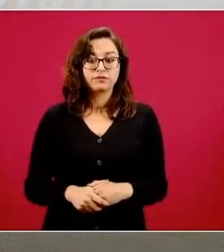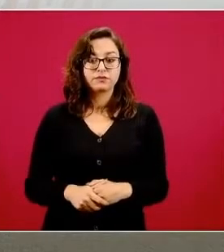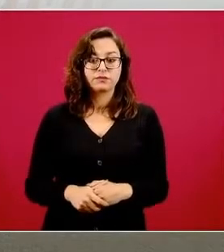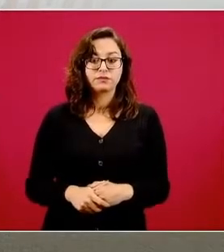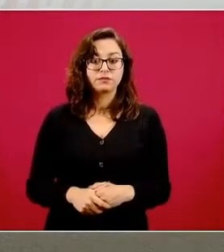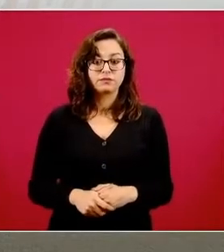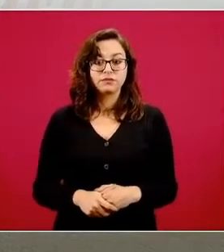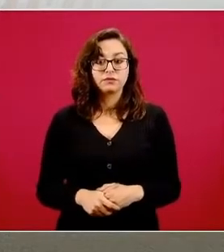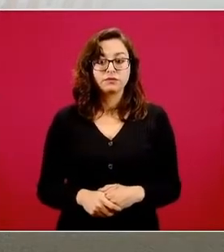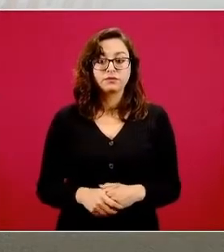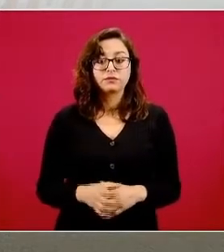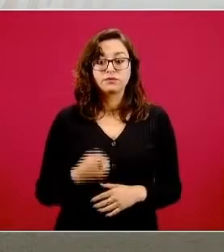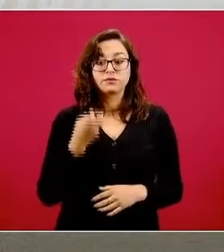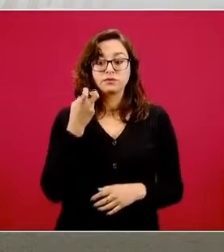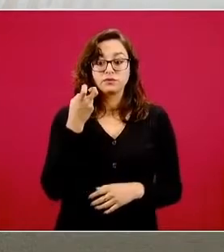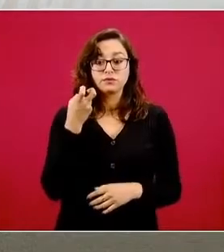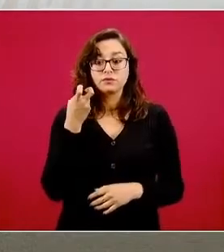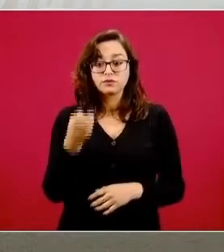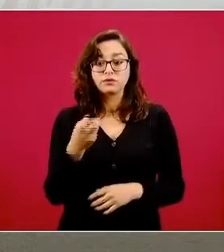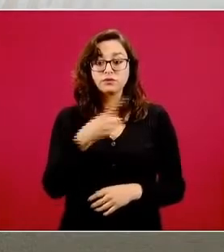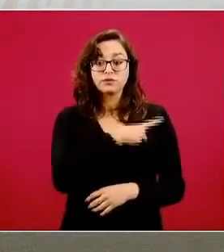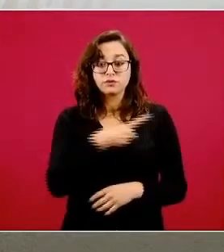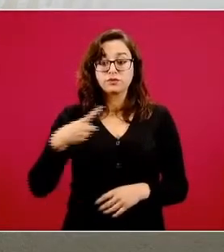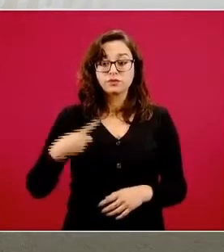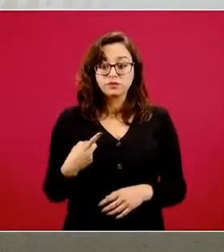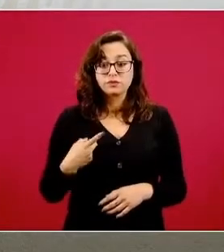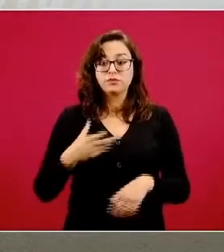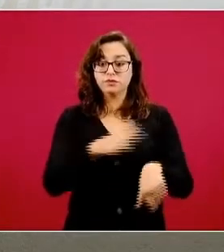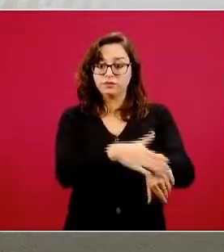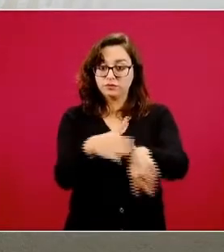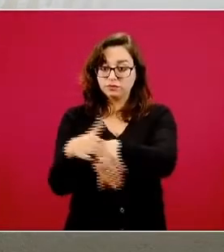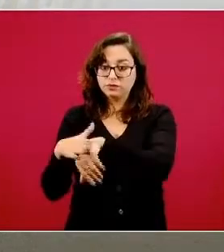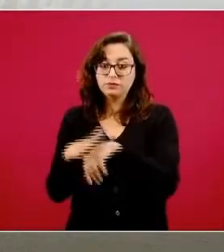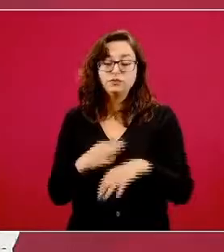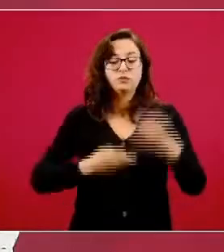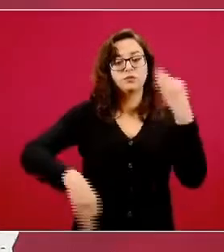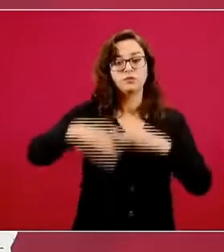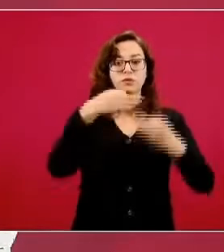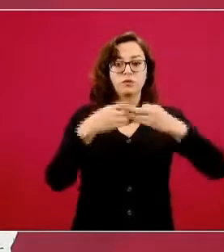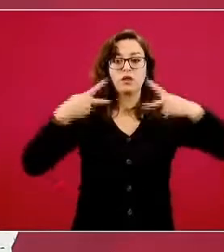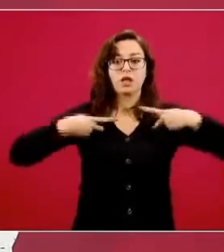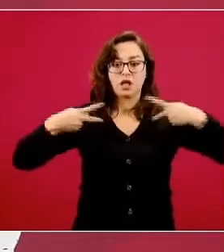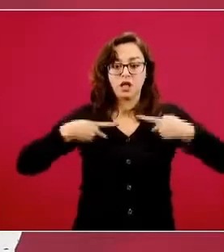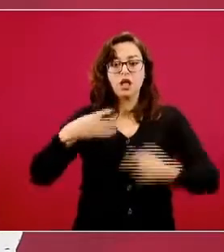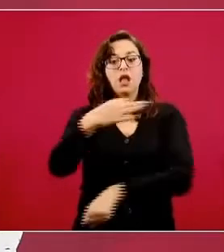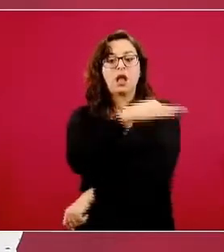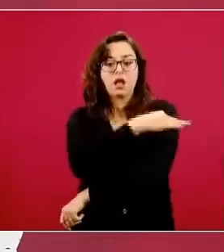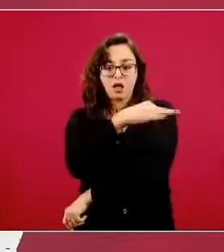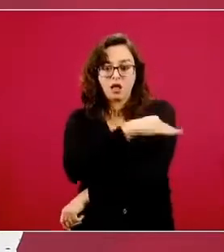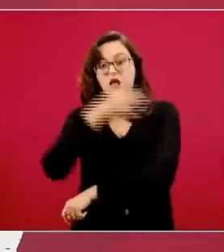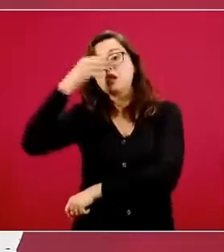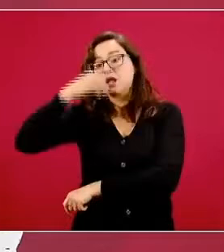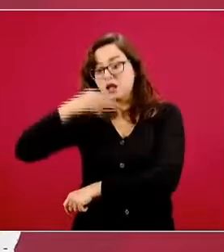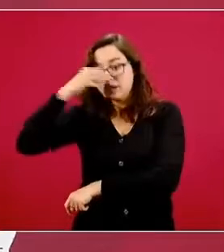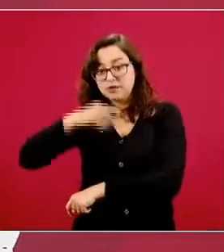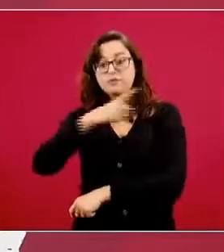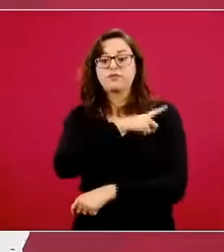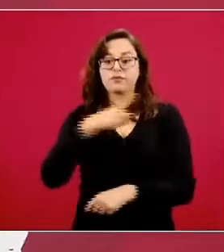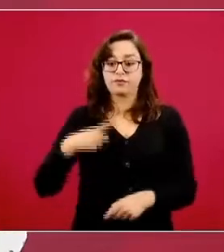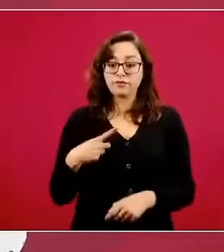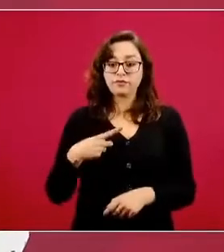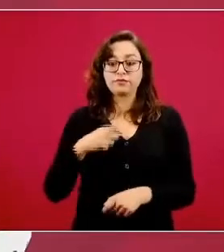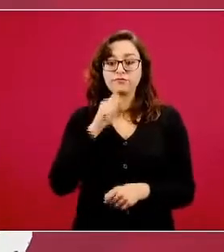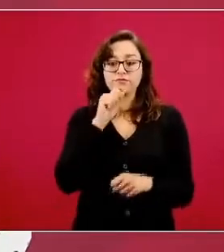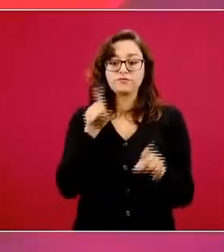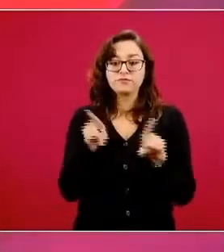Entonces sí es un llamado a vacunarnos, y además vacunarnos contra la influenza hay que hacerlo lo más